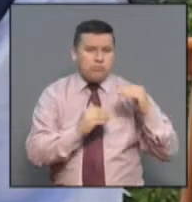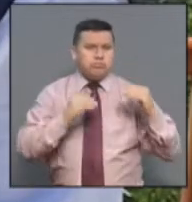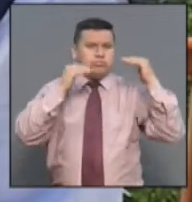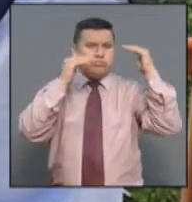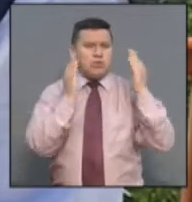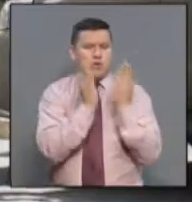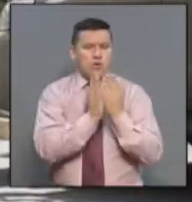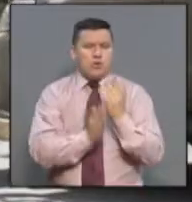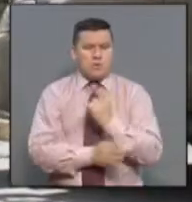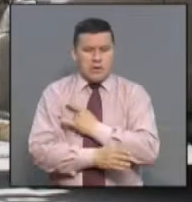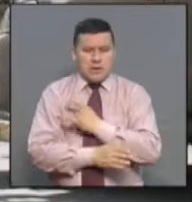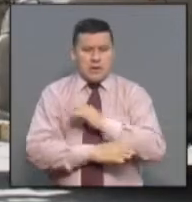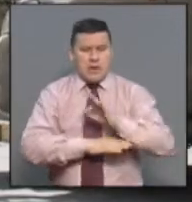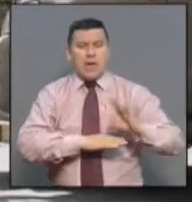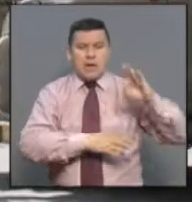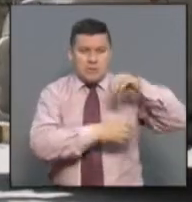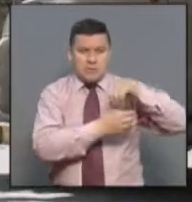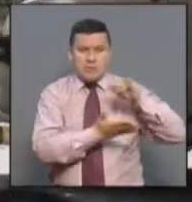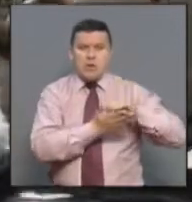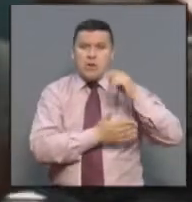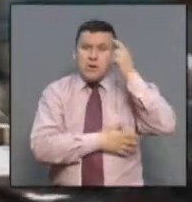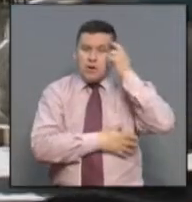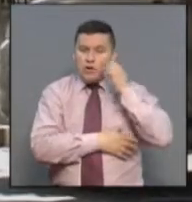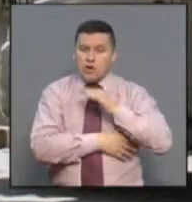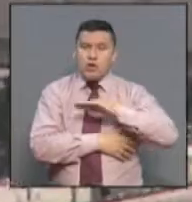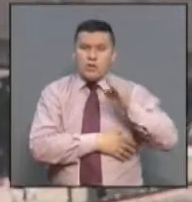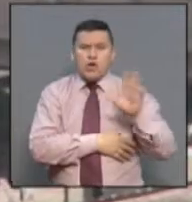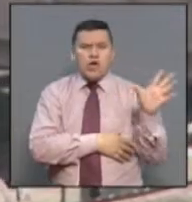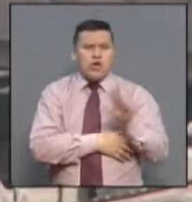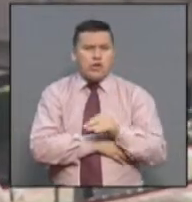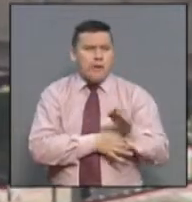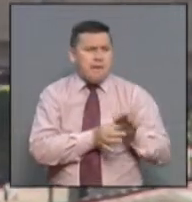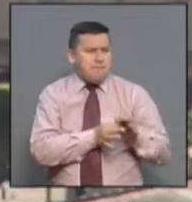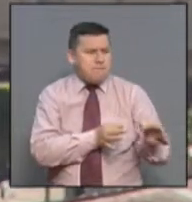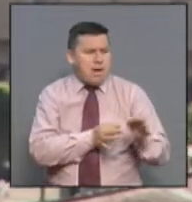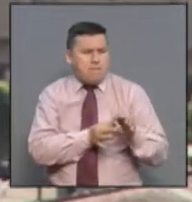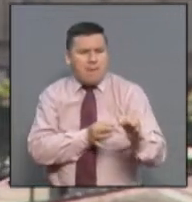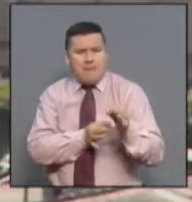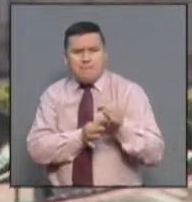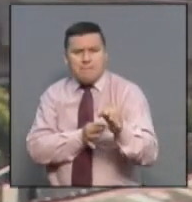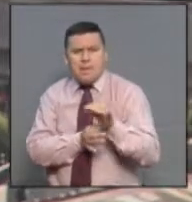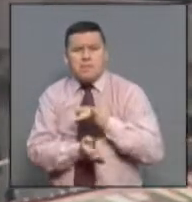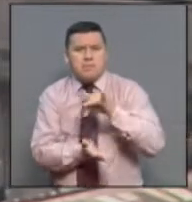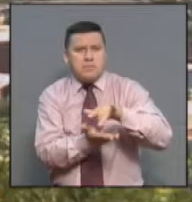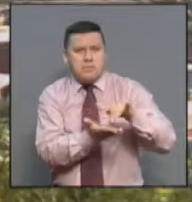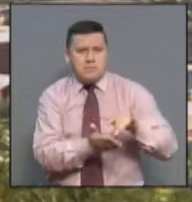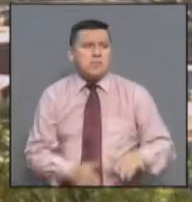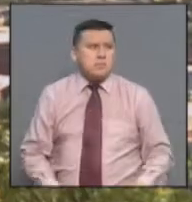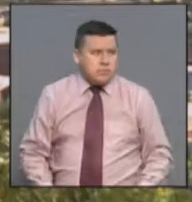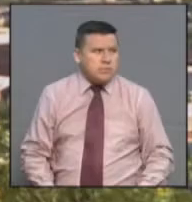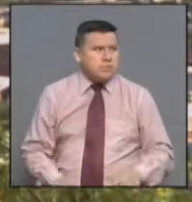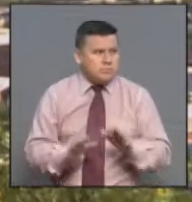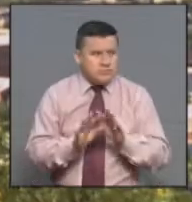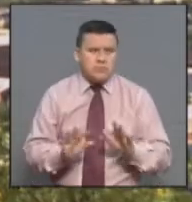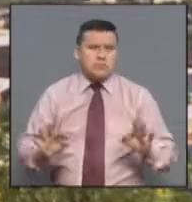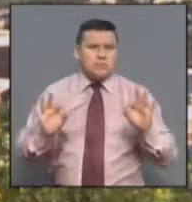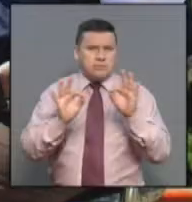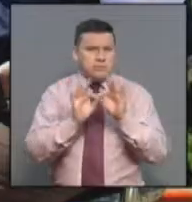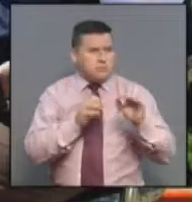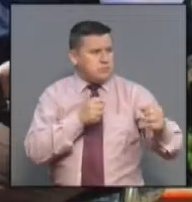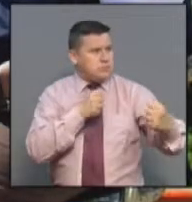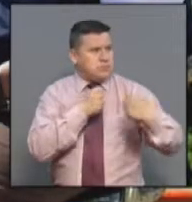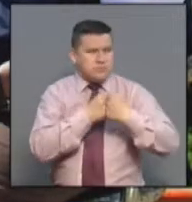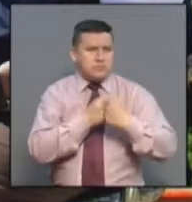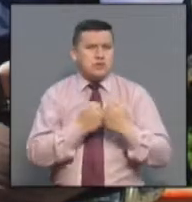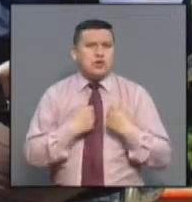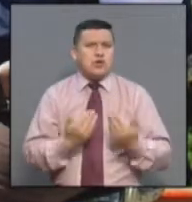de la Escuela Antioquia-Chocó, estamos llegando a todas las subregiones del departamento. Es bastante importante esta alianza